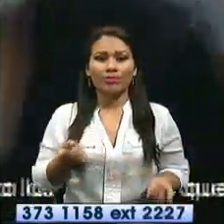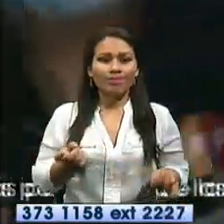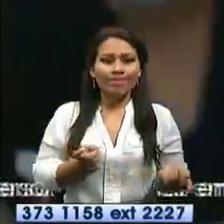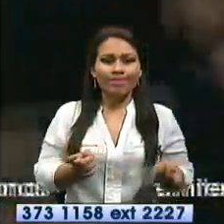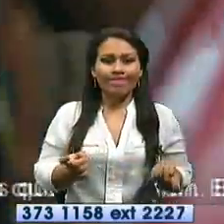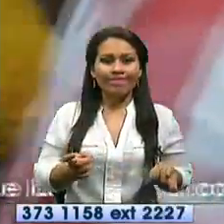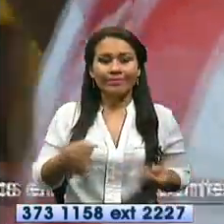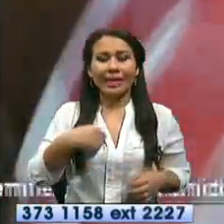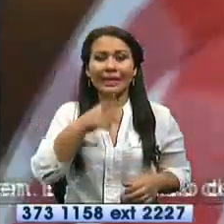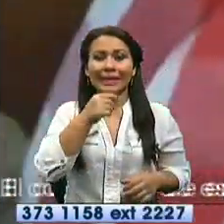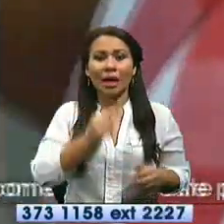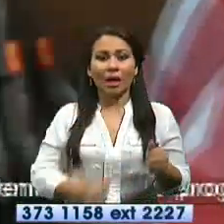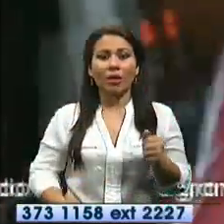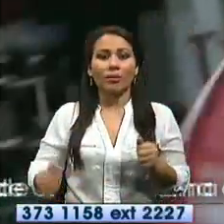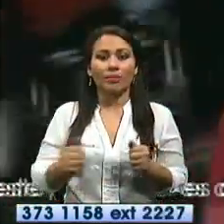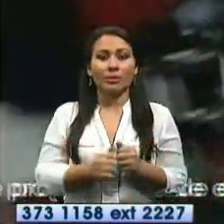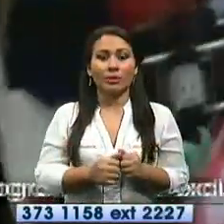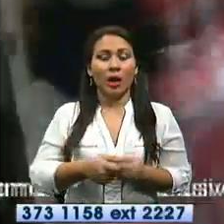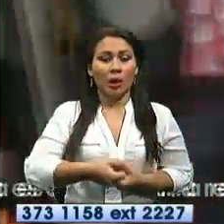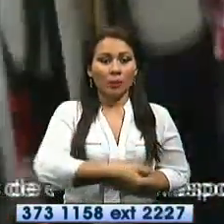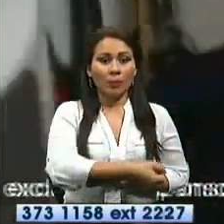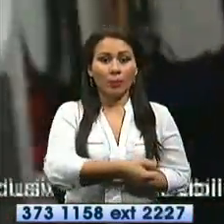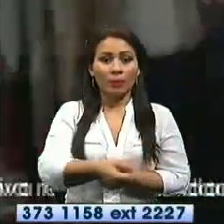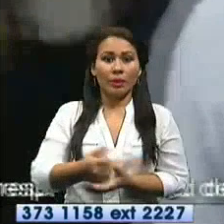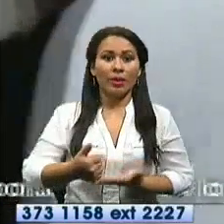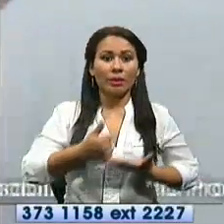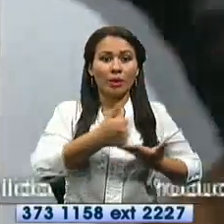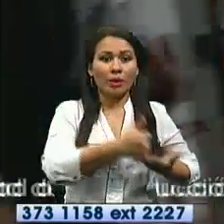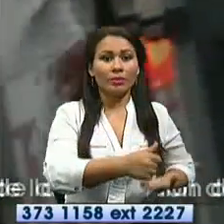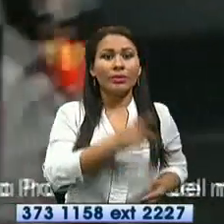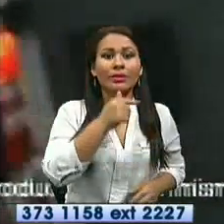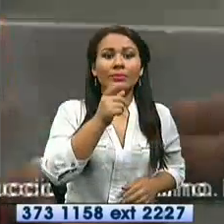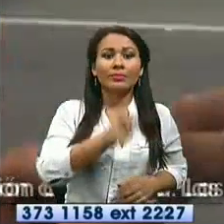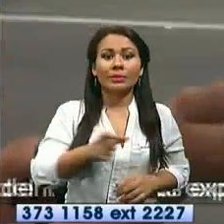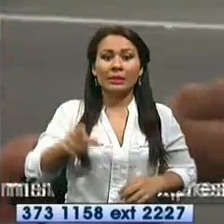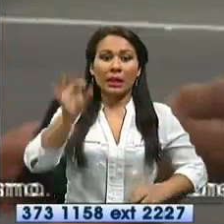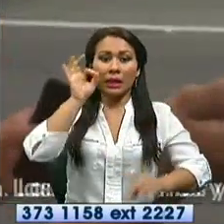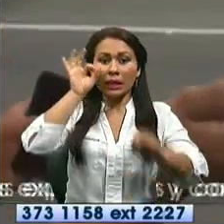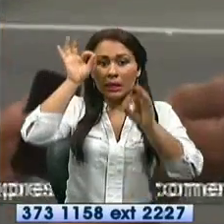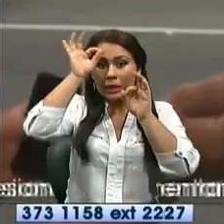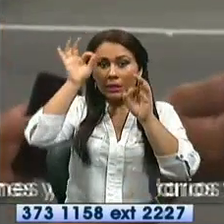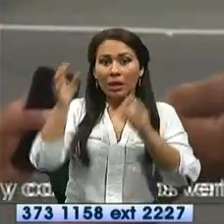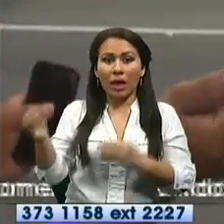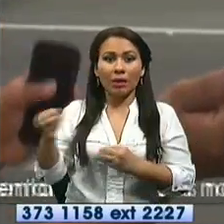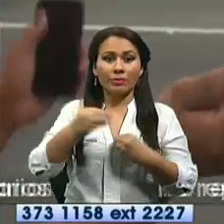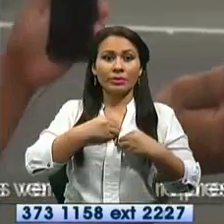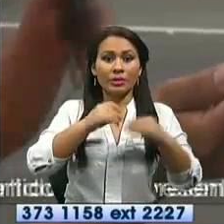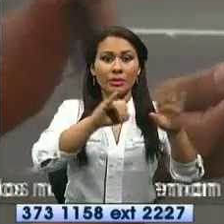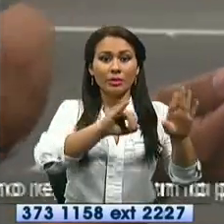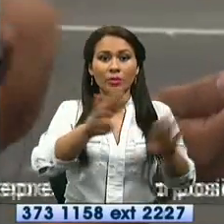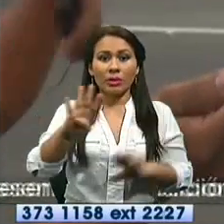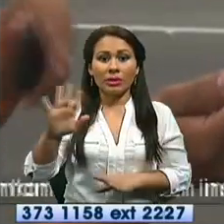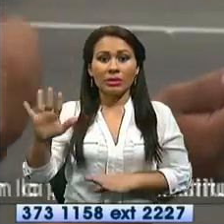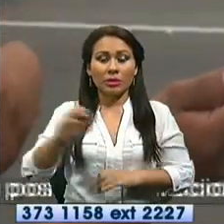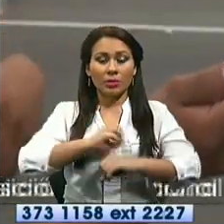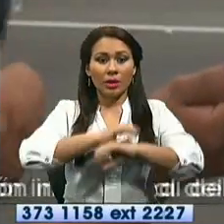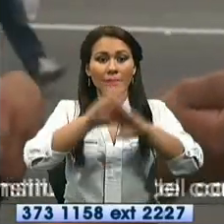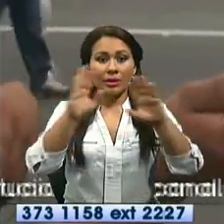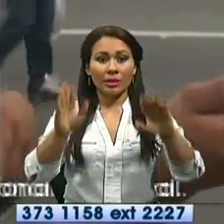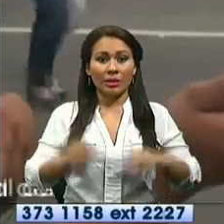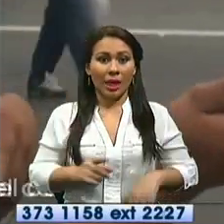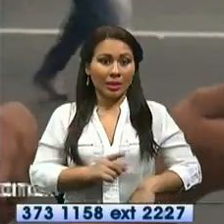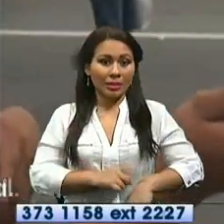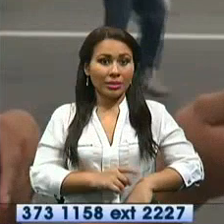inmediato, acompañados de un equipo de rescate para dar auxilio a los heridos. Nos informaron a las 6:45 de la mañana. El tiempo